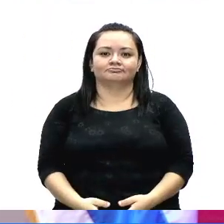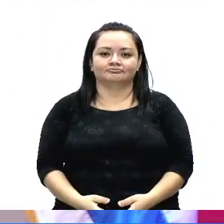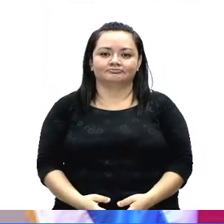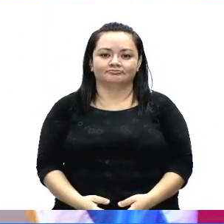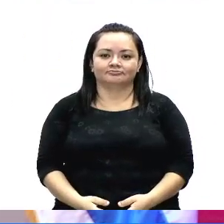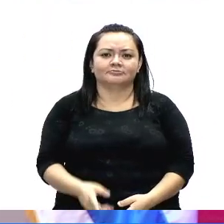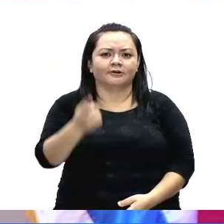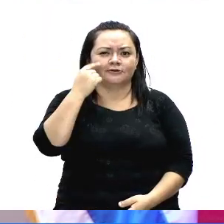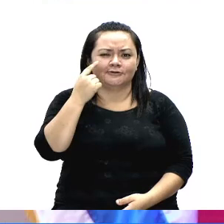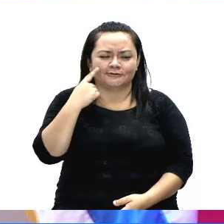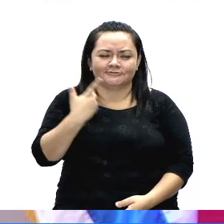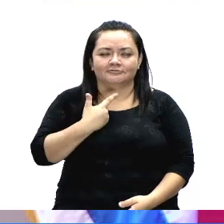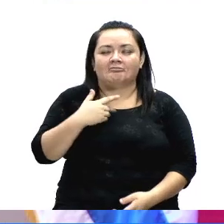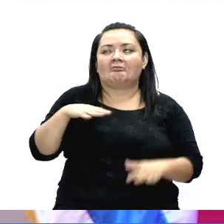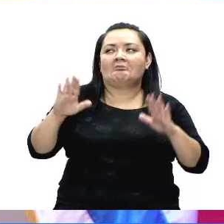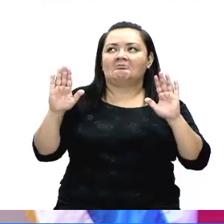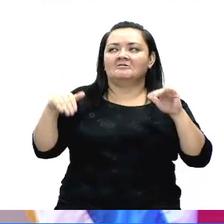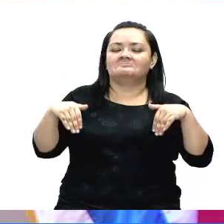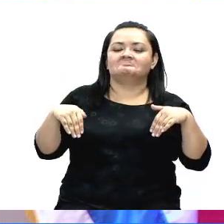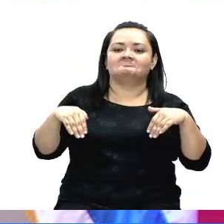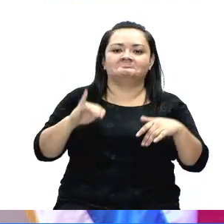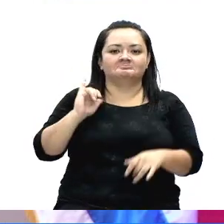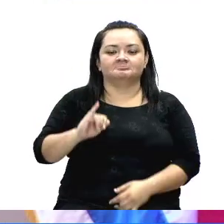a donde nos hemos quedado